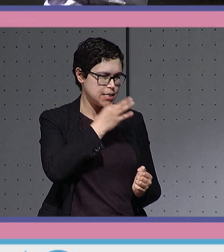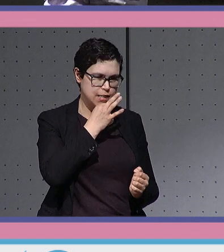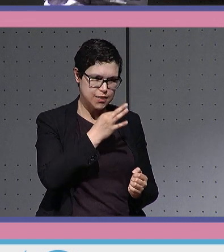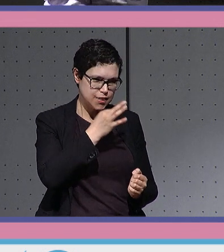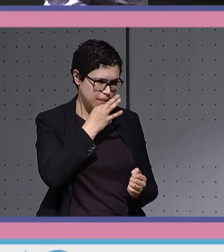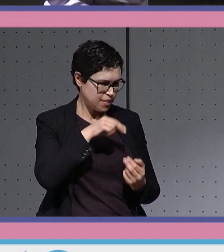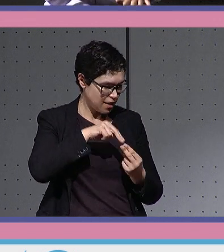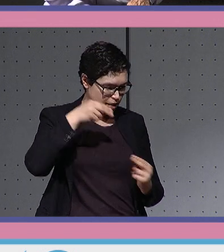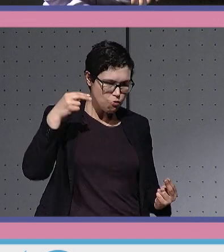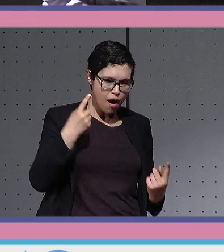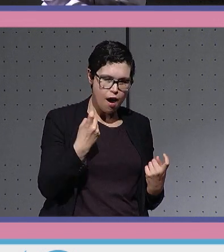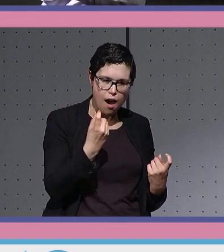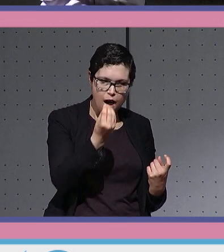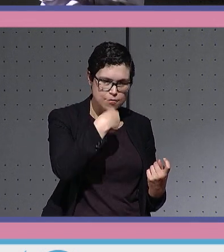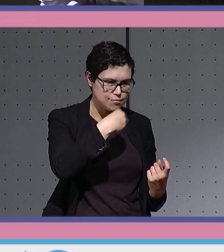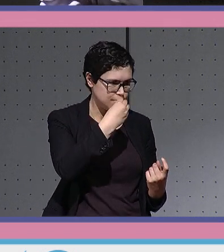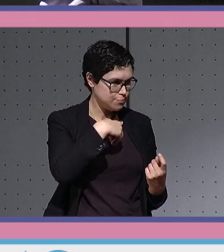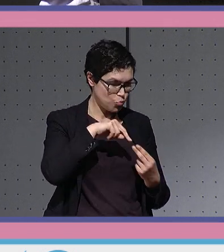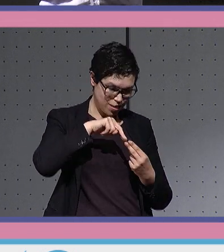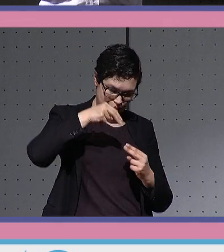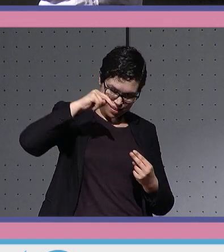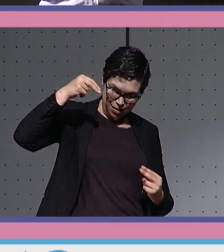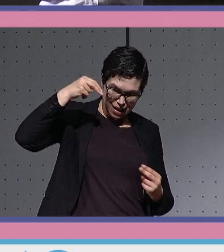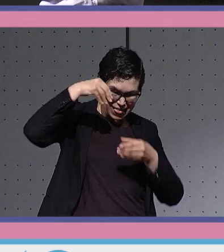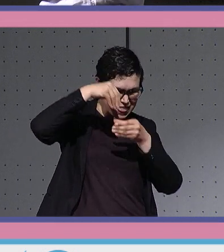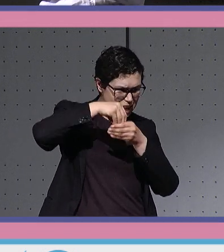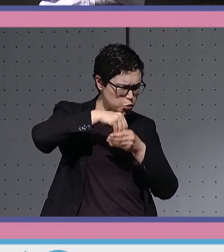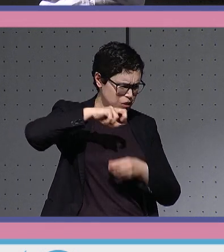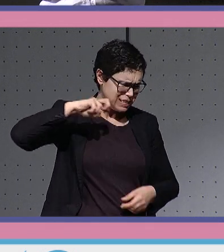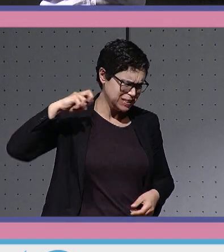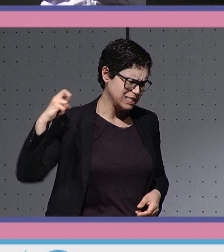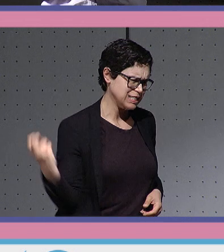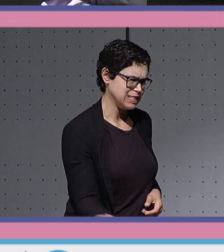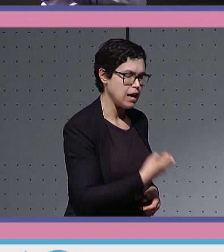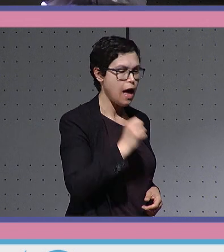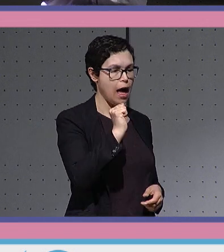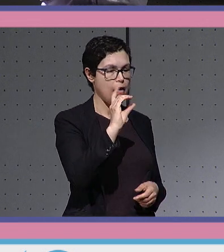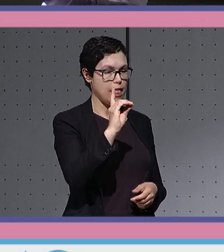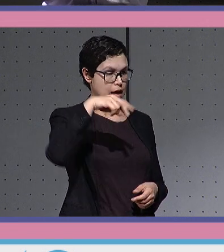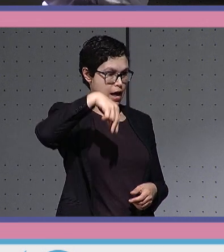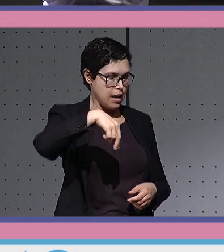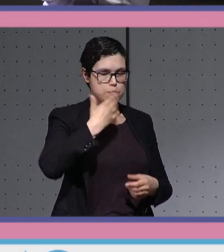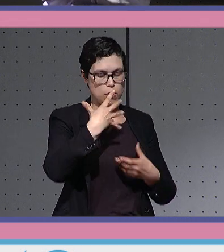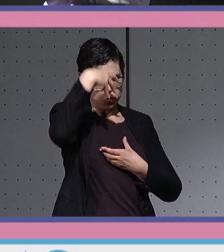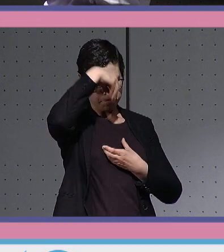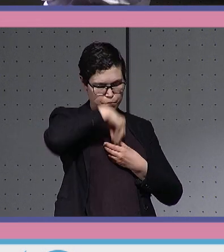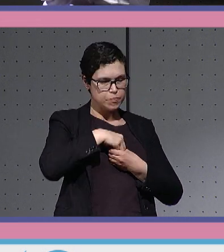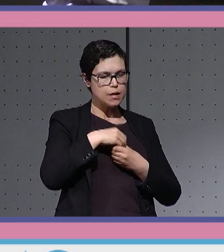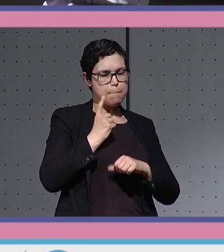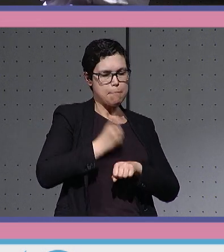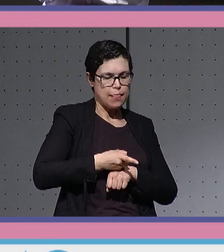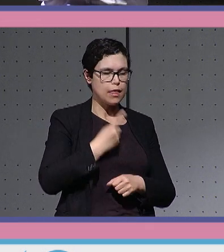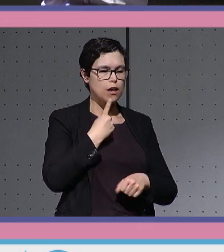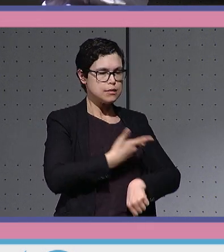entendemos de todo. Son libros grandes. Nuestro ADN, que es el que tiene las instrucciones de que se nos forme la hemoglobina, los ojos,